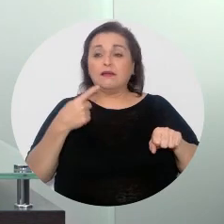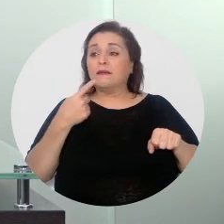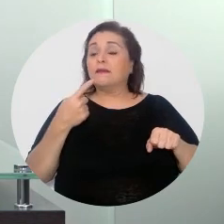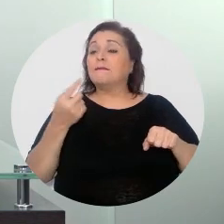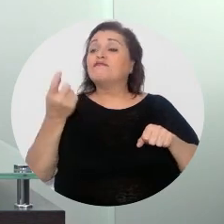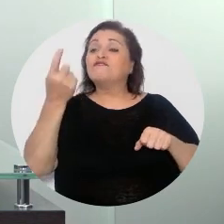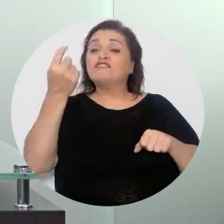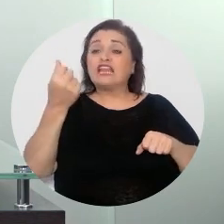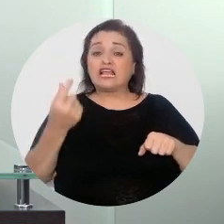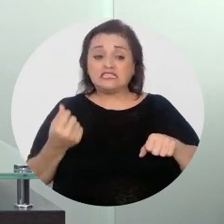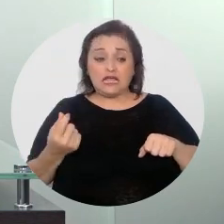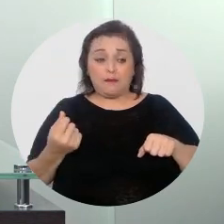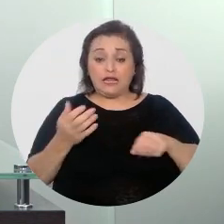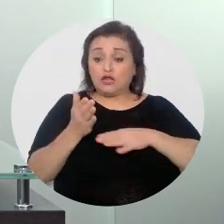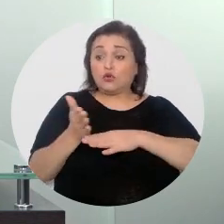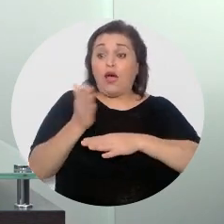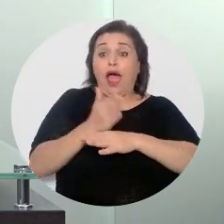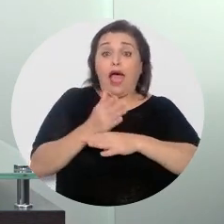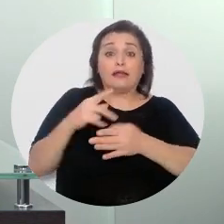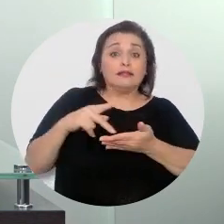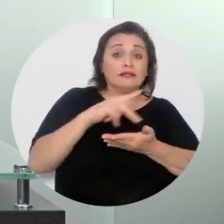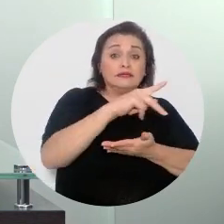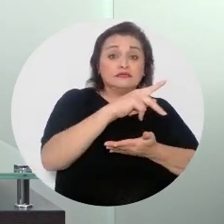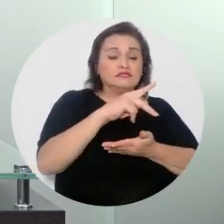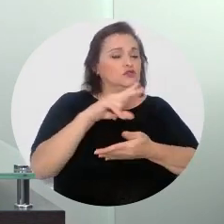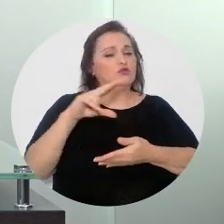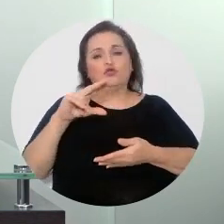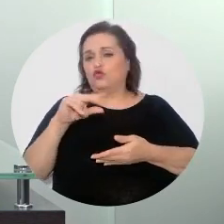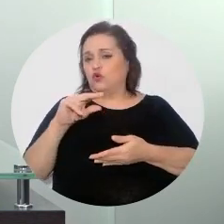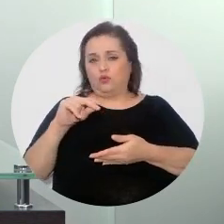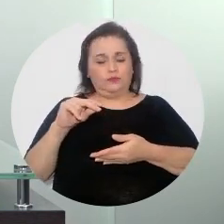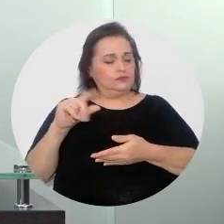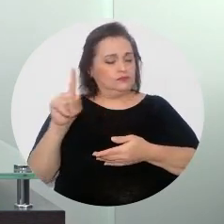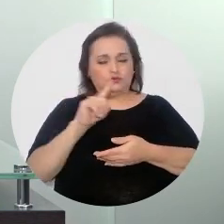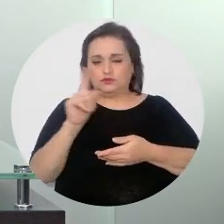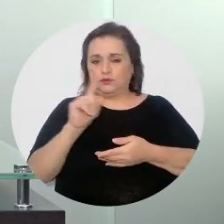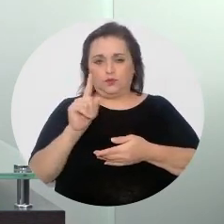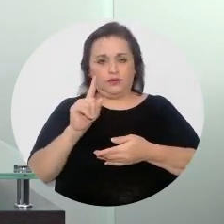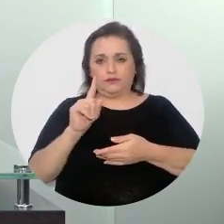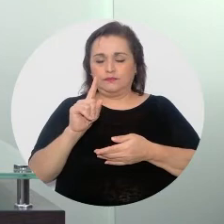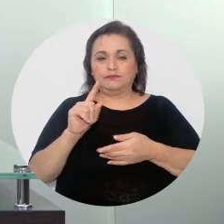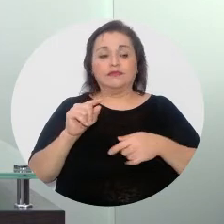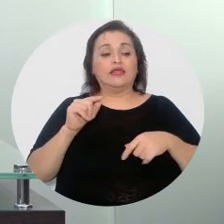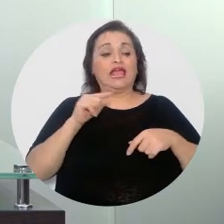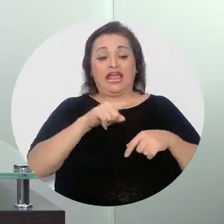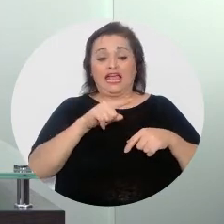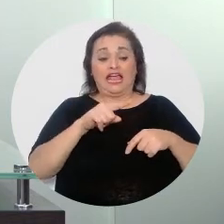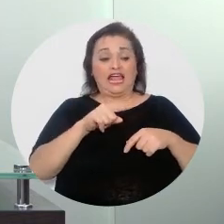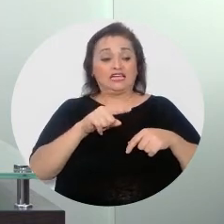posibilidad de optar por el financiamiento anticipado. Esto ante